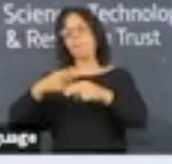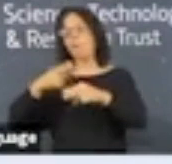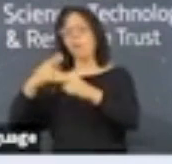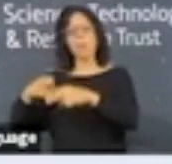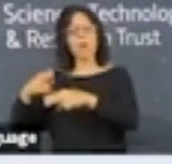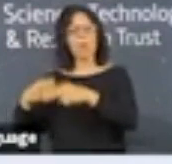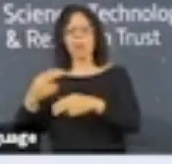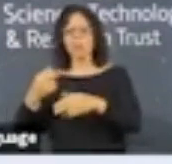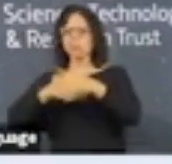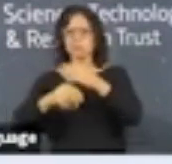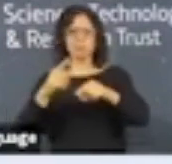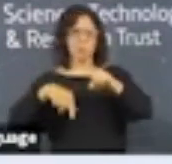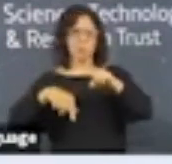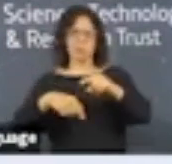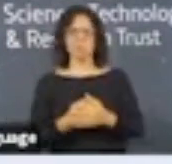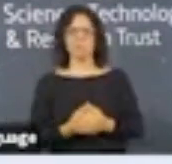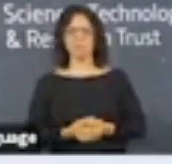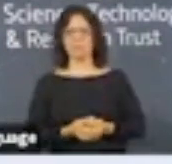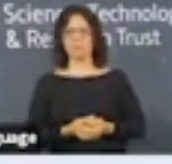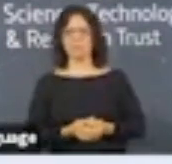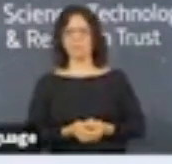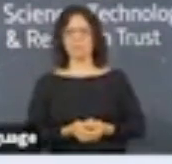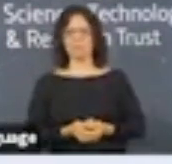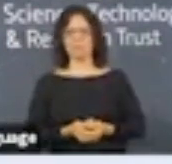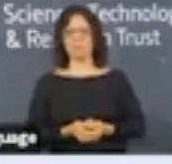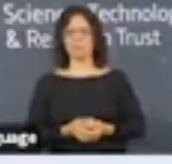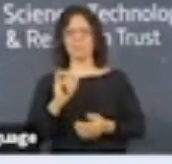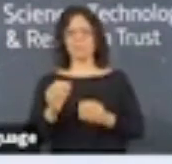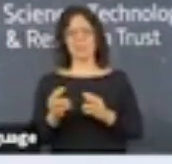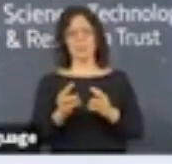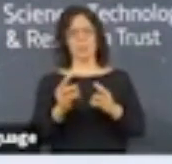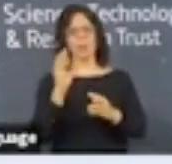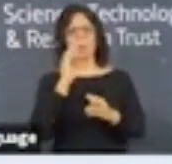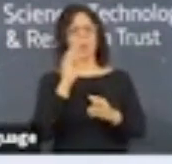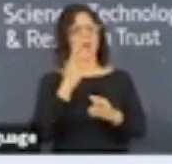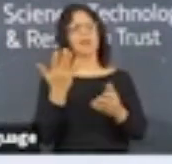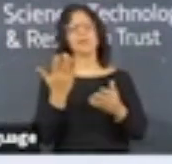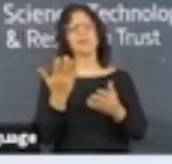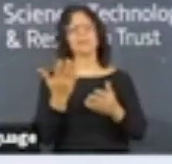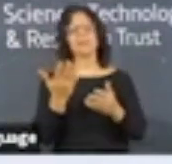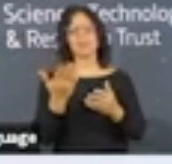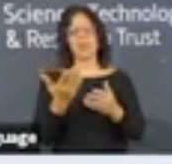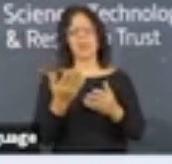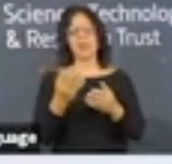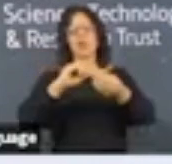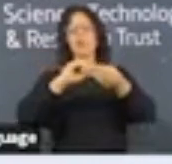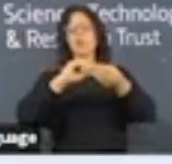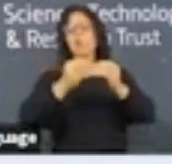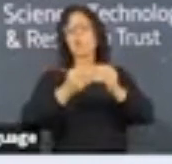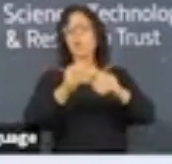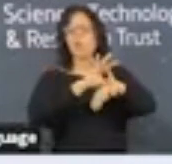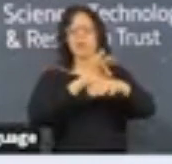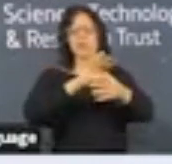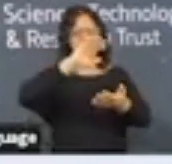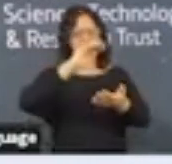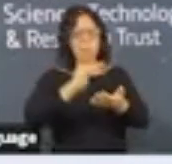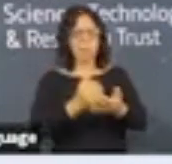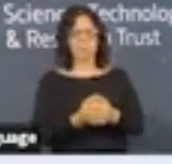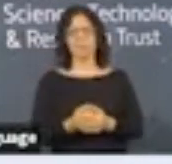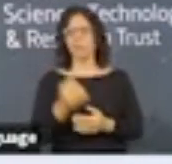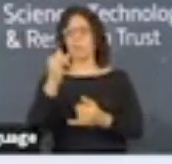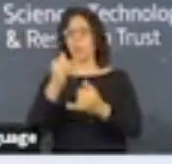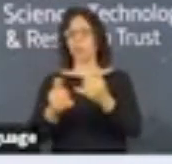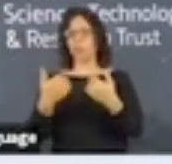viables. De esta forma, pues se busca reducir el tamaño de la población. Y por último está